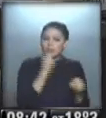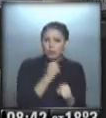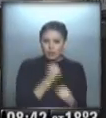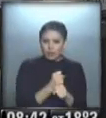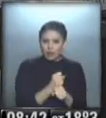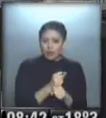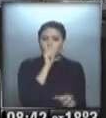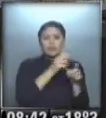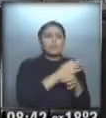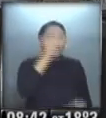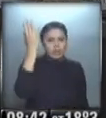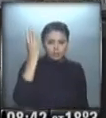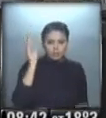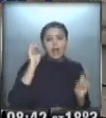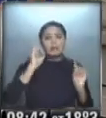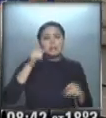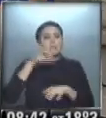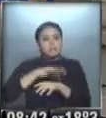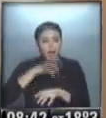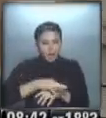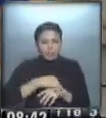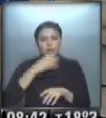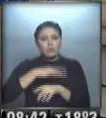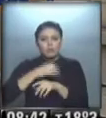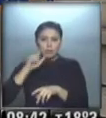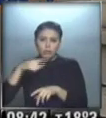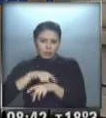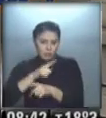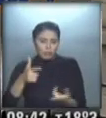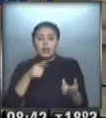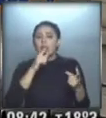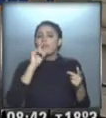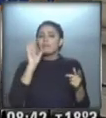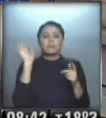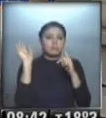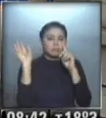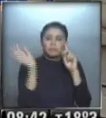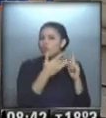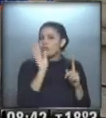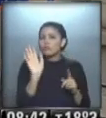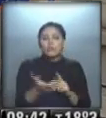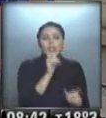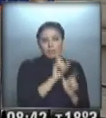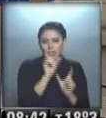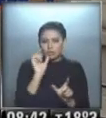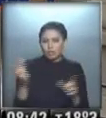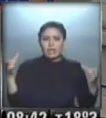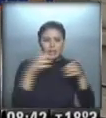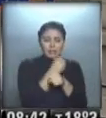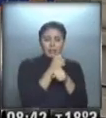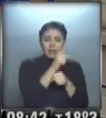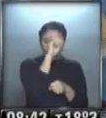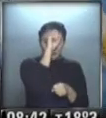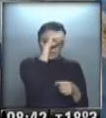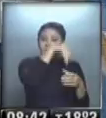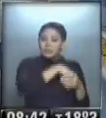sea el profesional, los médicos, no médicos, todo el staff de personas que se